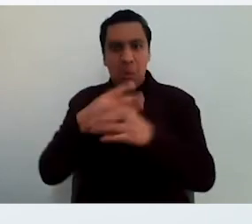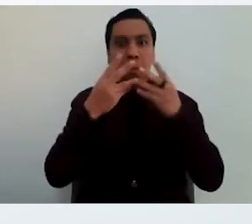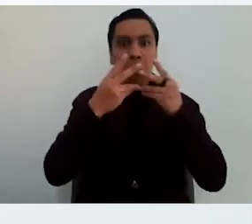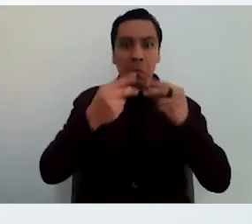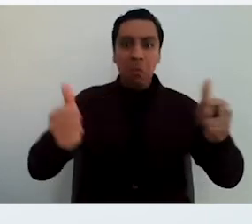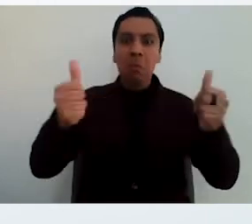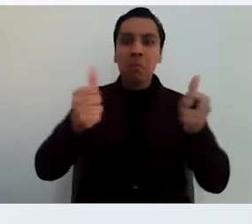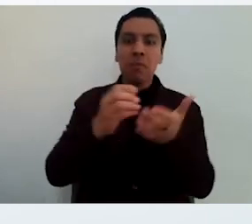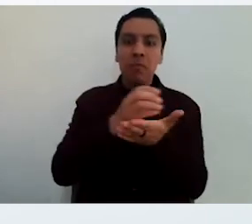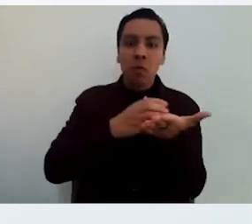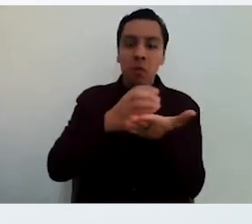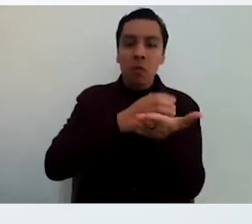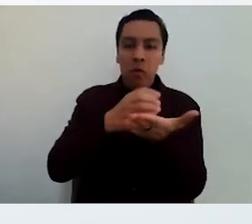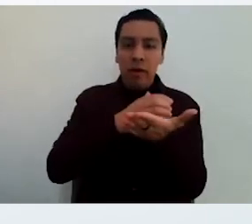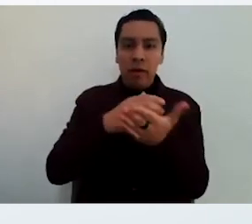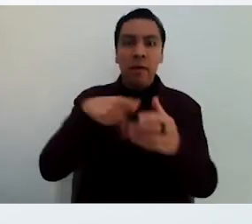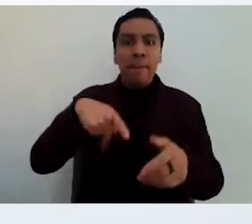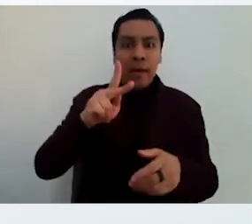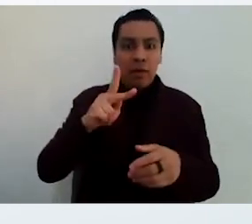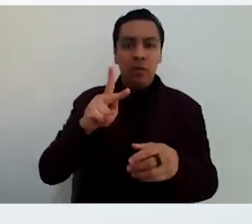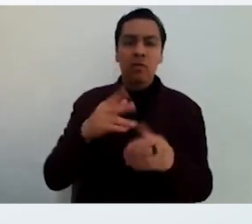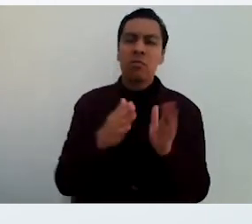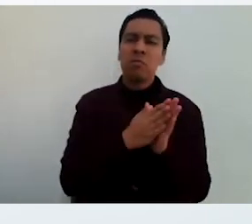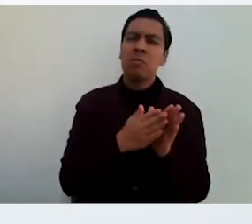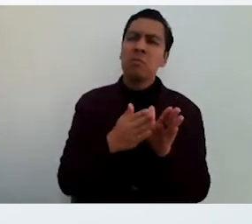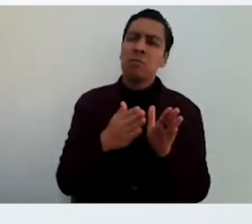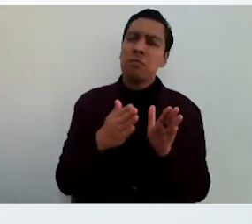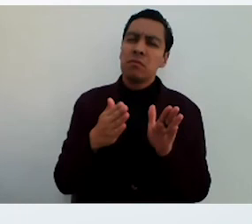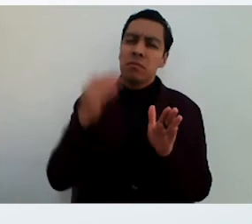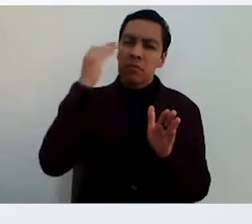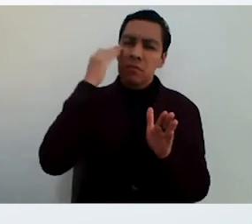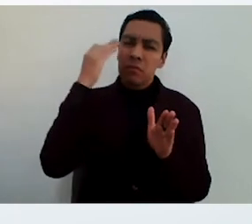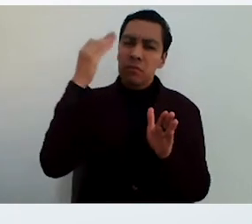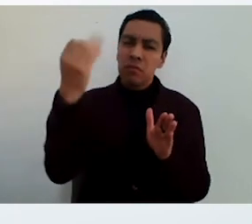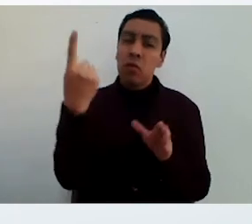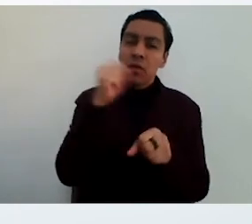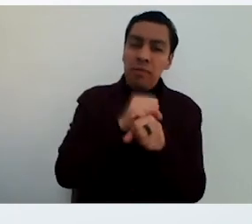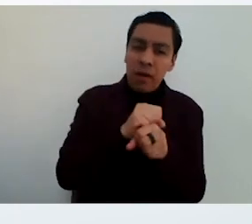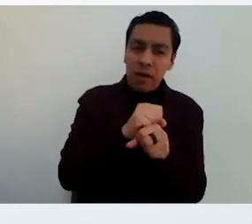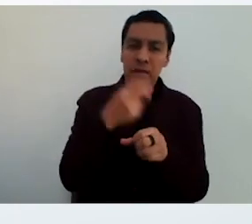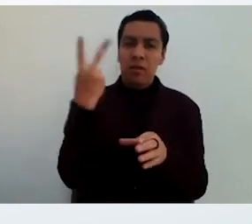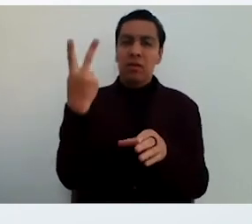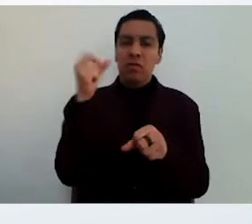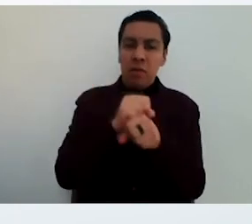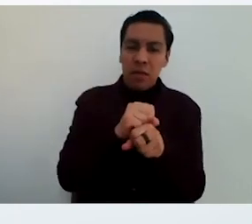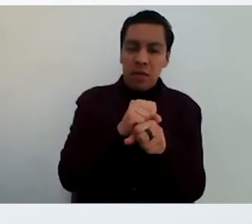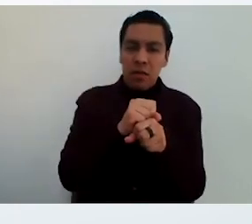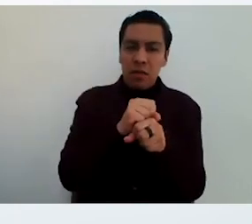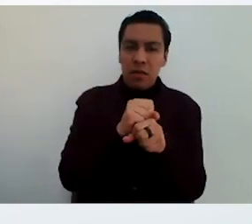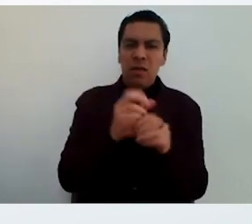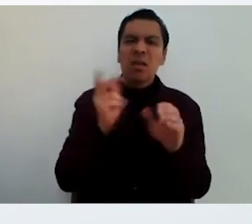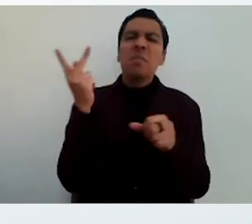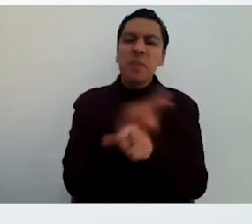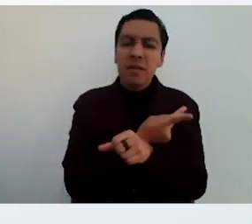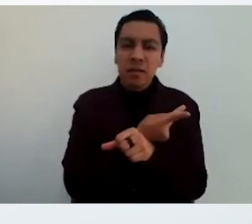una recaída. Y otra vez vuelven a ponerse mal, pero no es porque se volvieron a infectar, es porque su organismo no